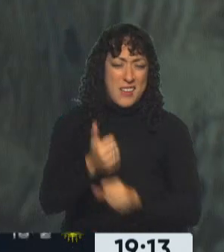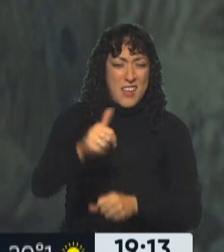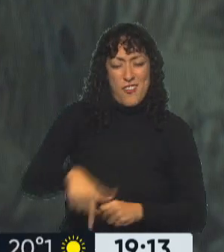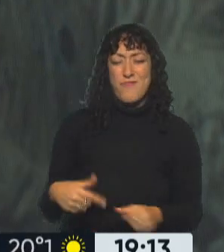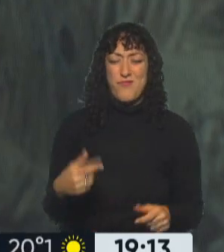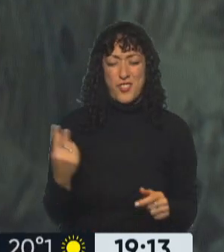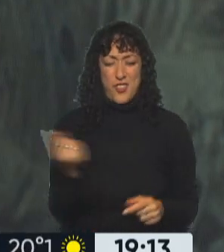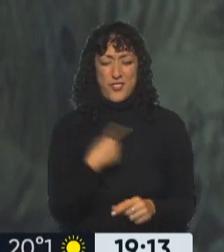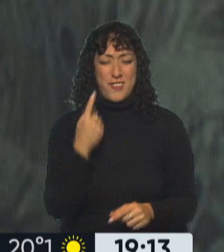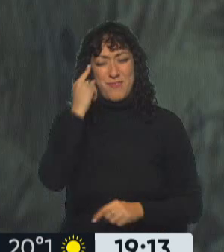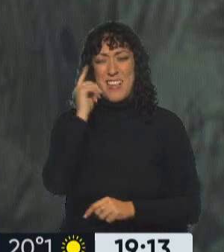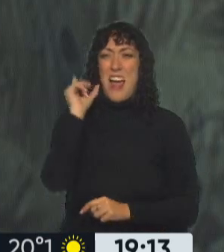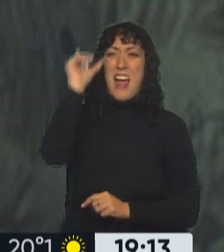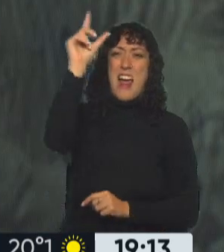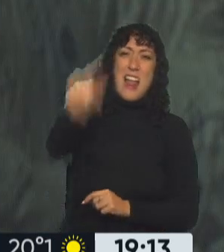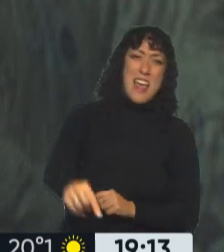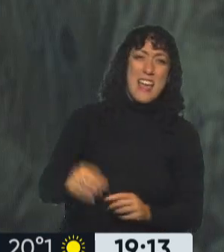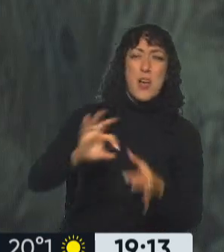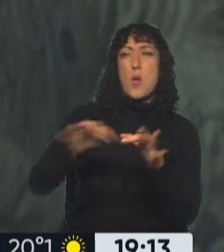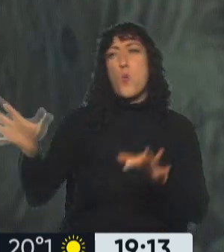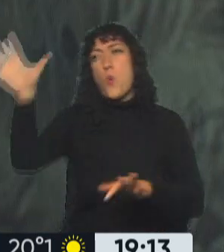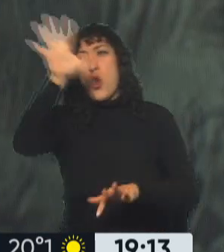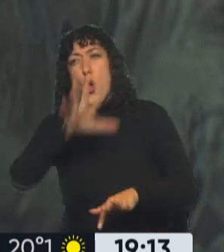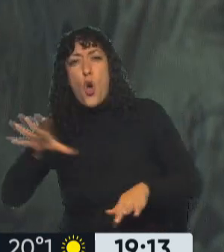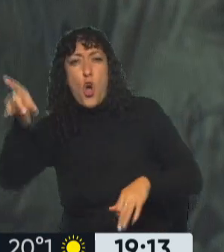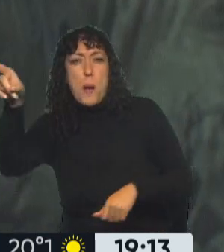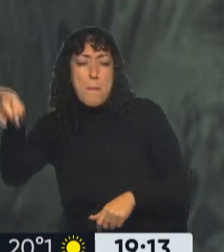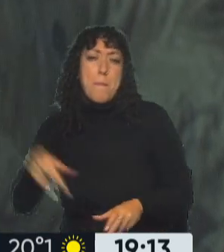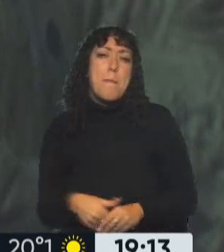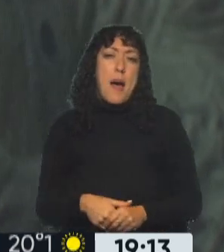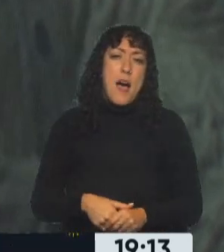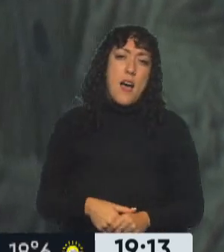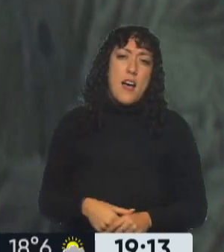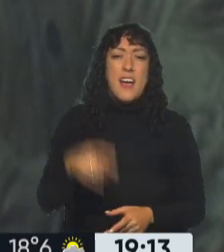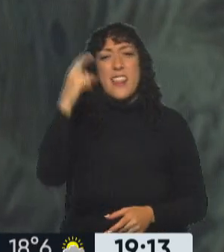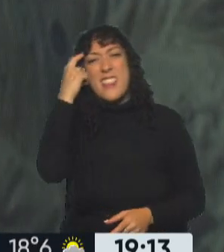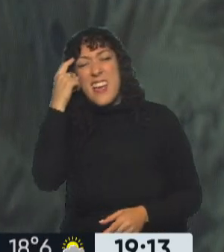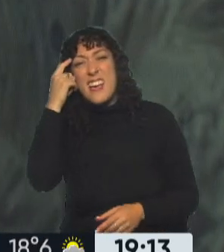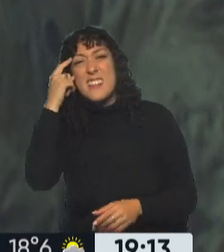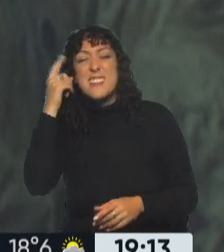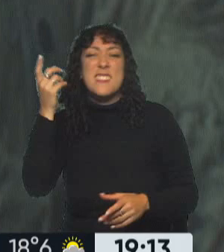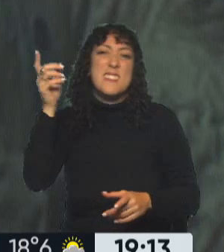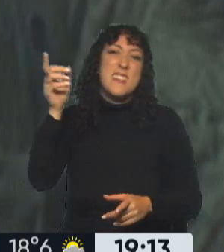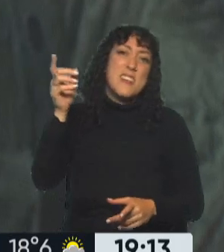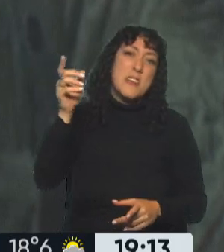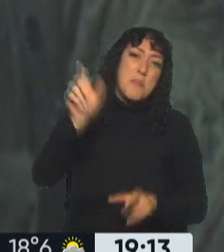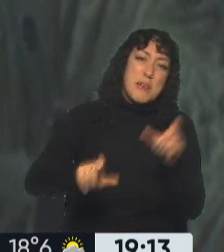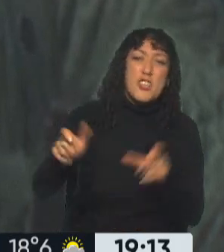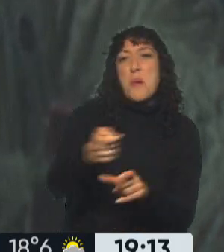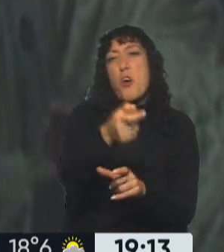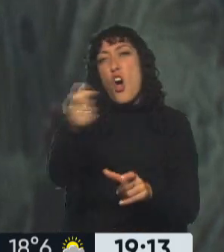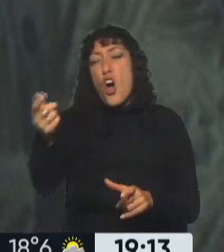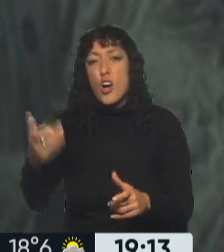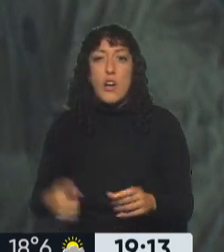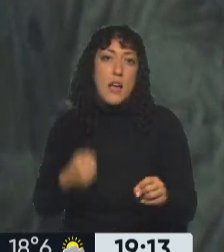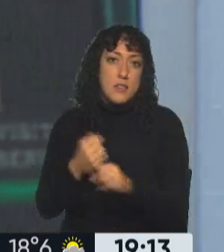poco lejano, lo veíamos sobre todo de Europa. ¿Te acordás, Diana, que se contaba, bueno, hubo 10 casos, eran pocos casos para lo que fue después?